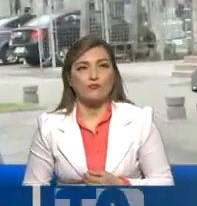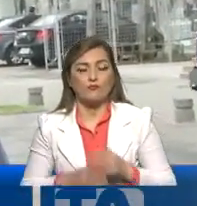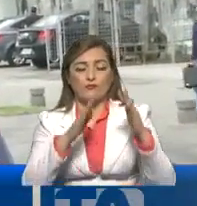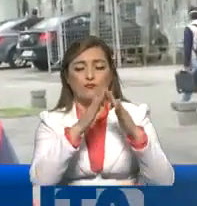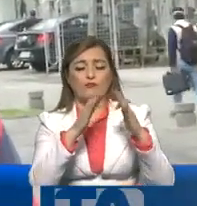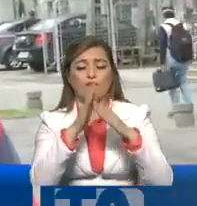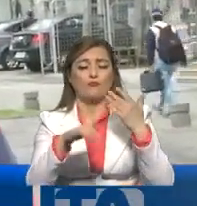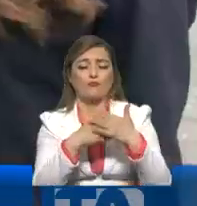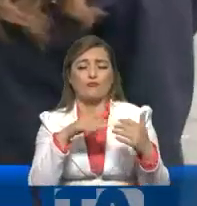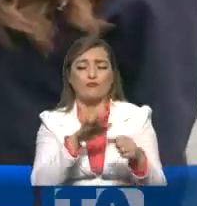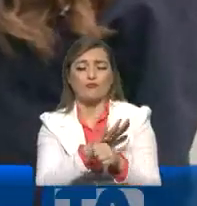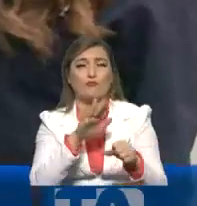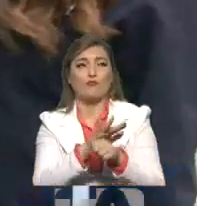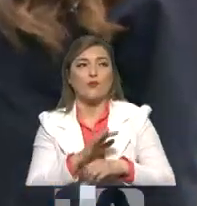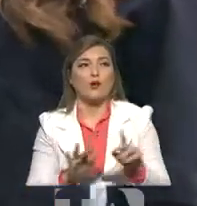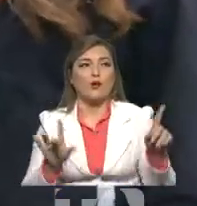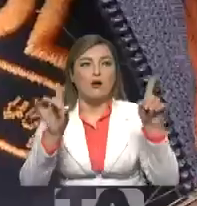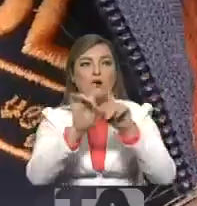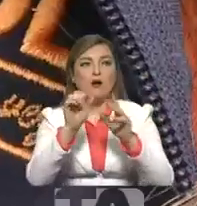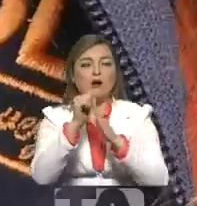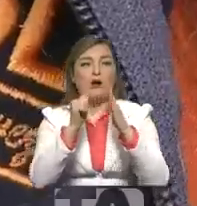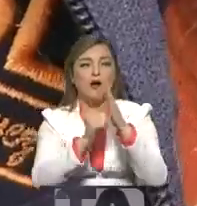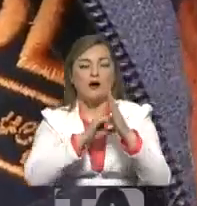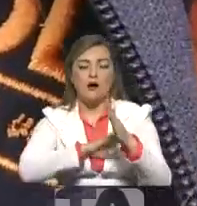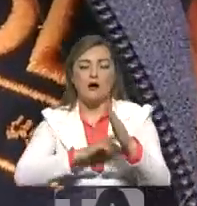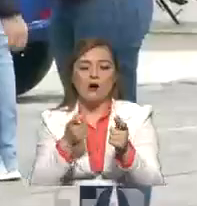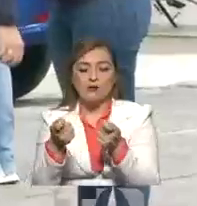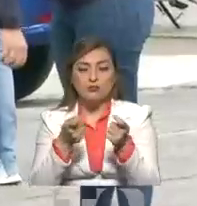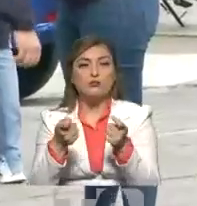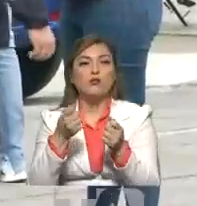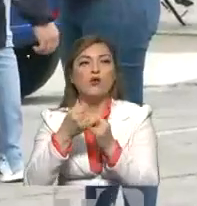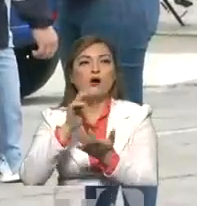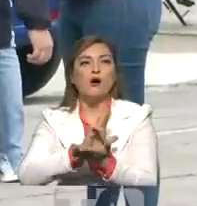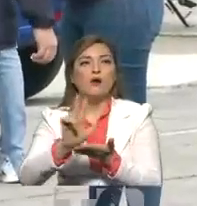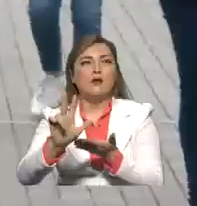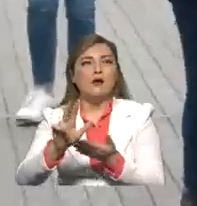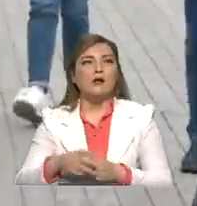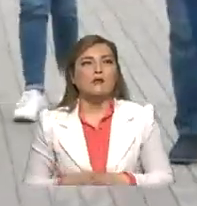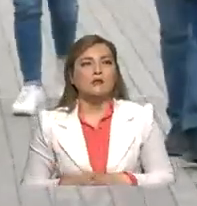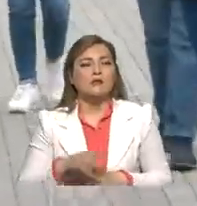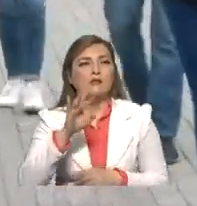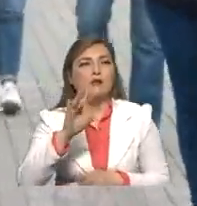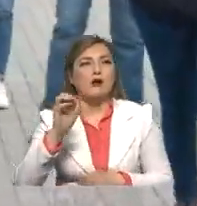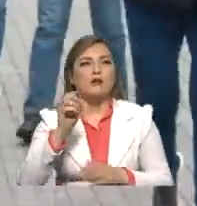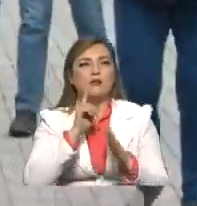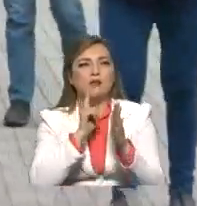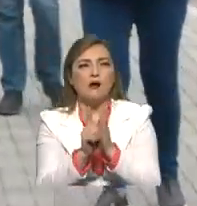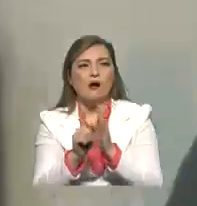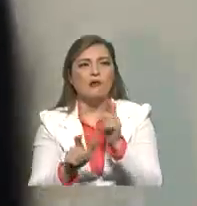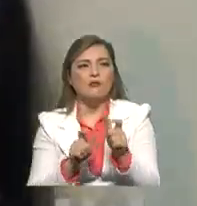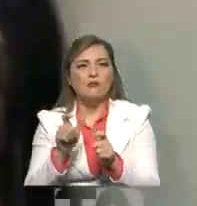llenos todos los centros comerciales. Según datos de la Agencia Metropolitana de Control, las últimas 3 semanas han recibido 80 denuncias